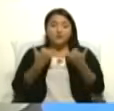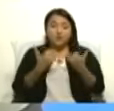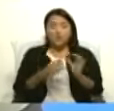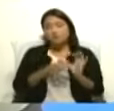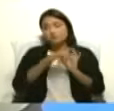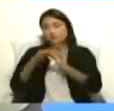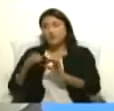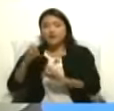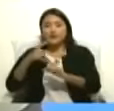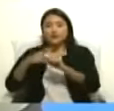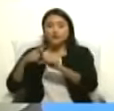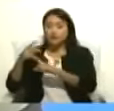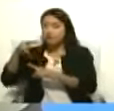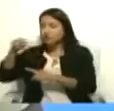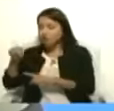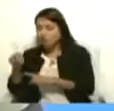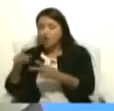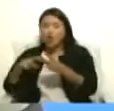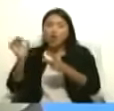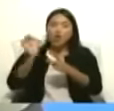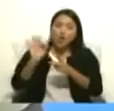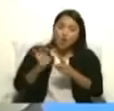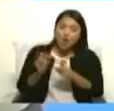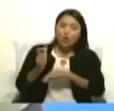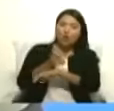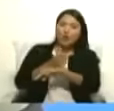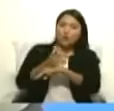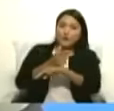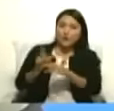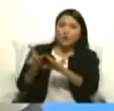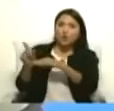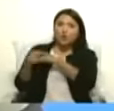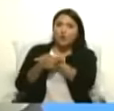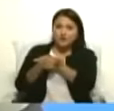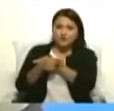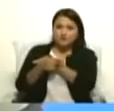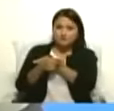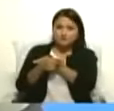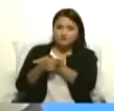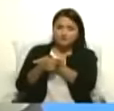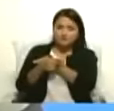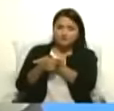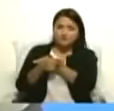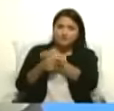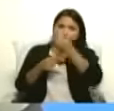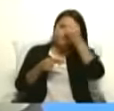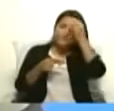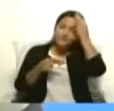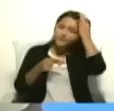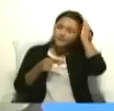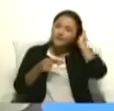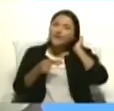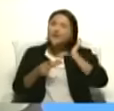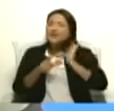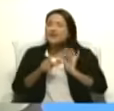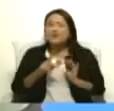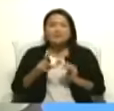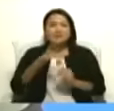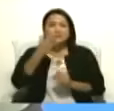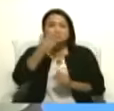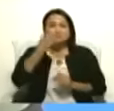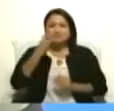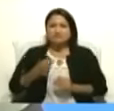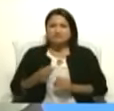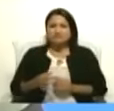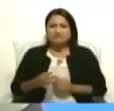móvil y a el gobierno de Guyana Hay que ser bajo Hay que ser